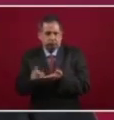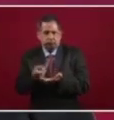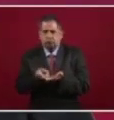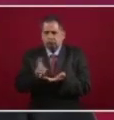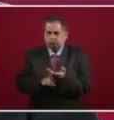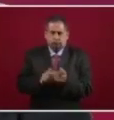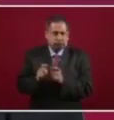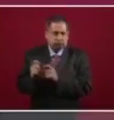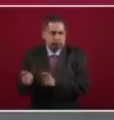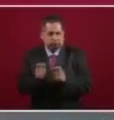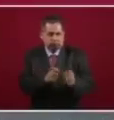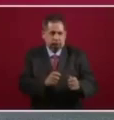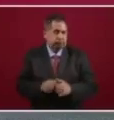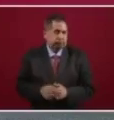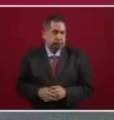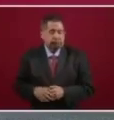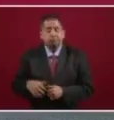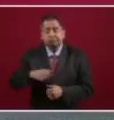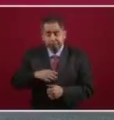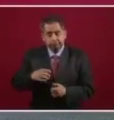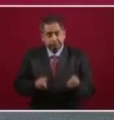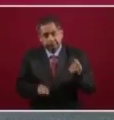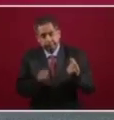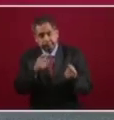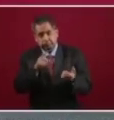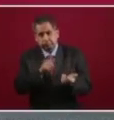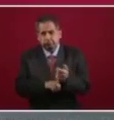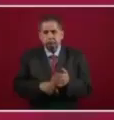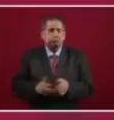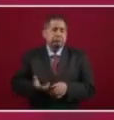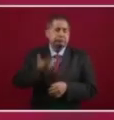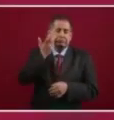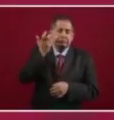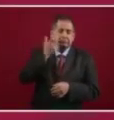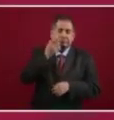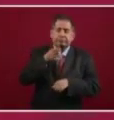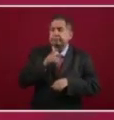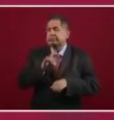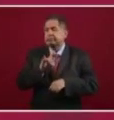porque hay casos en donde hay chantaje